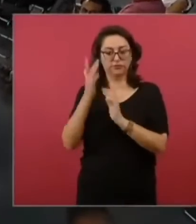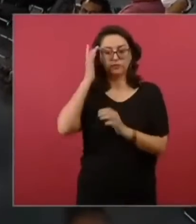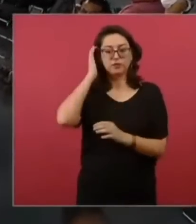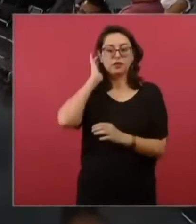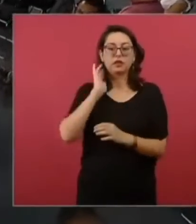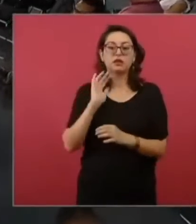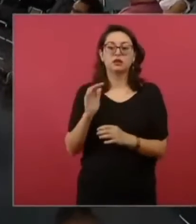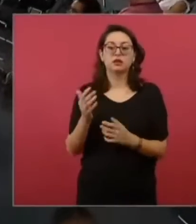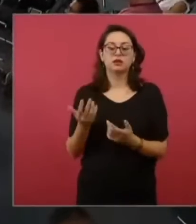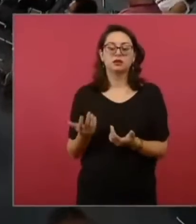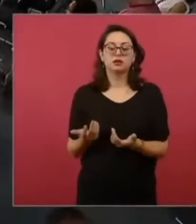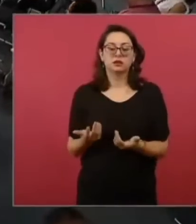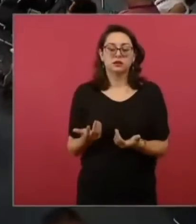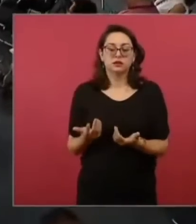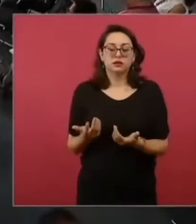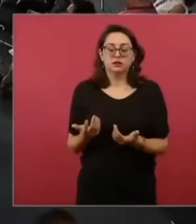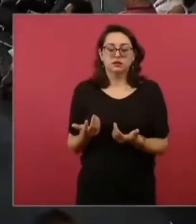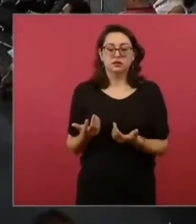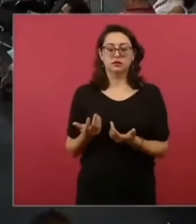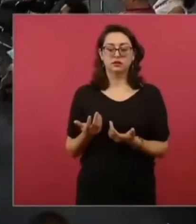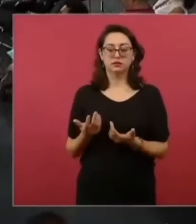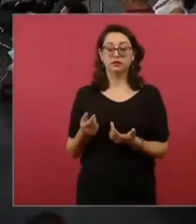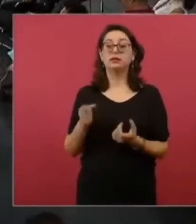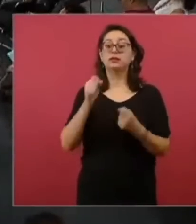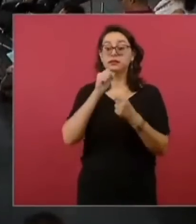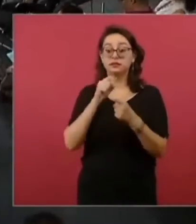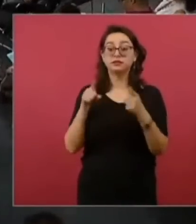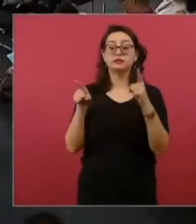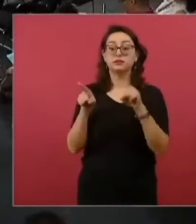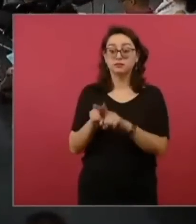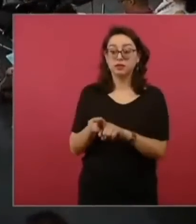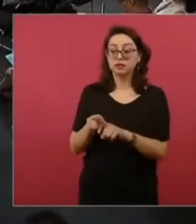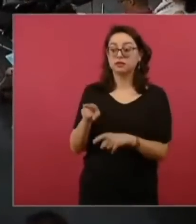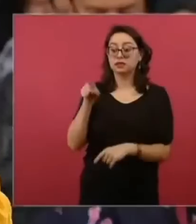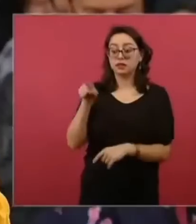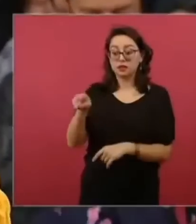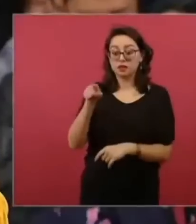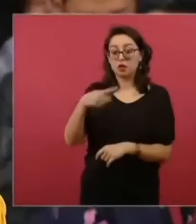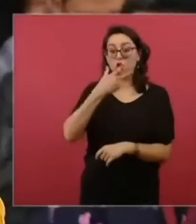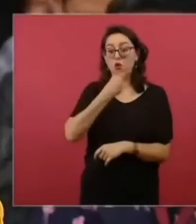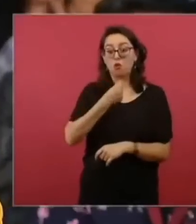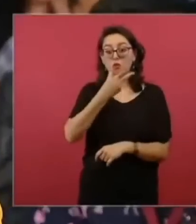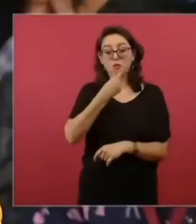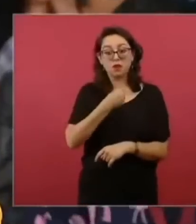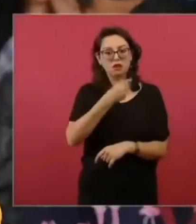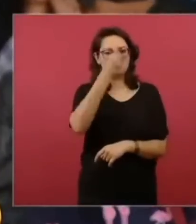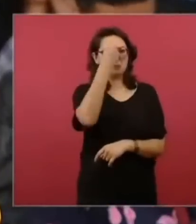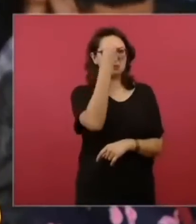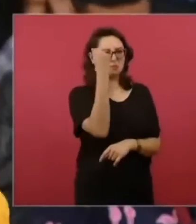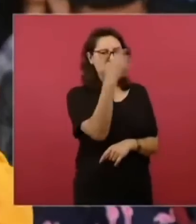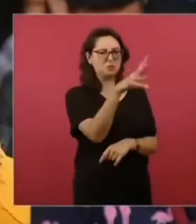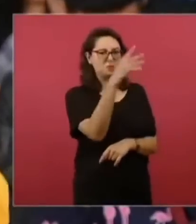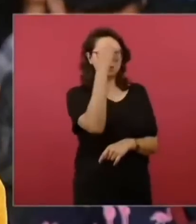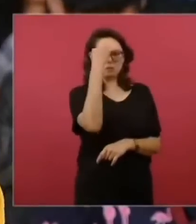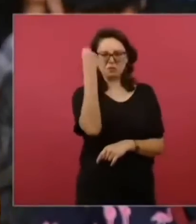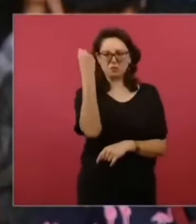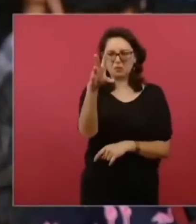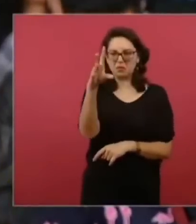tema del crimen organizado y también fabricación de delitos. Y resulta